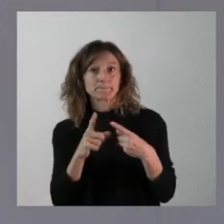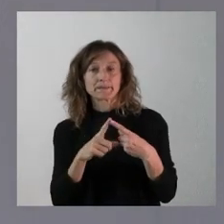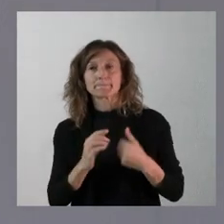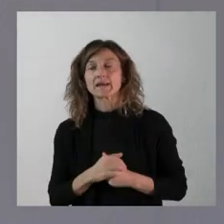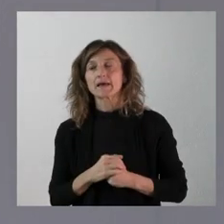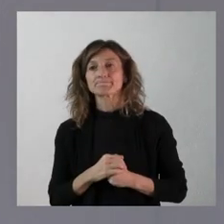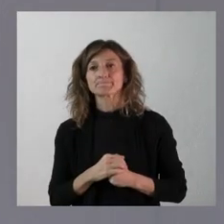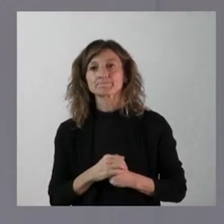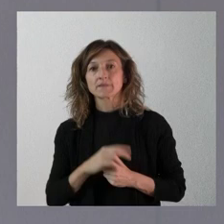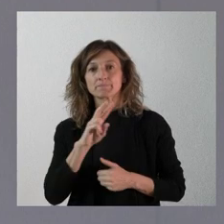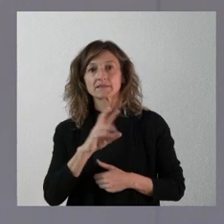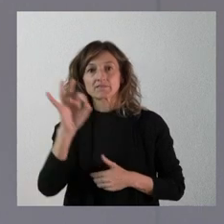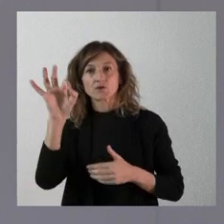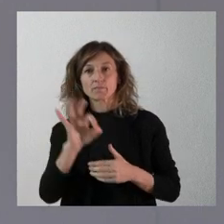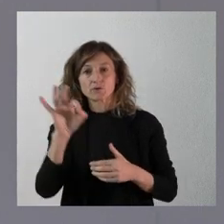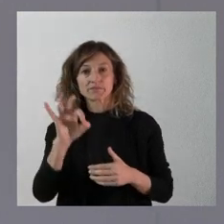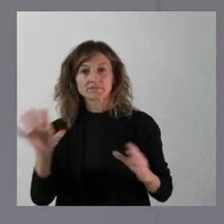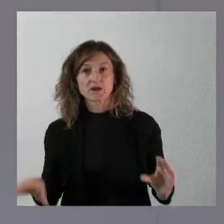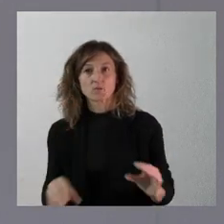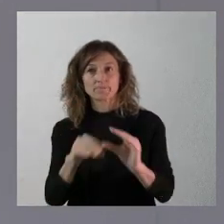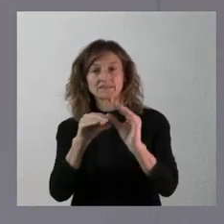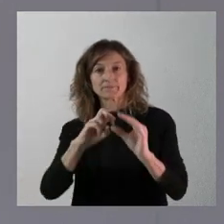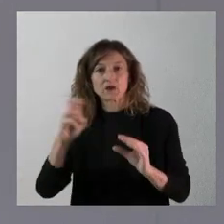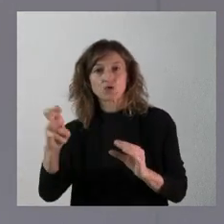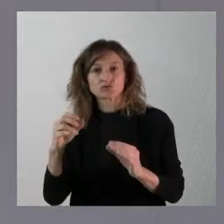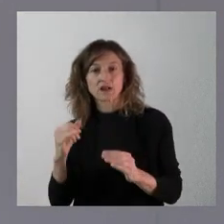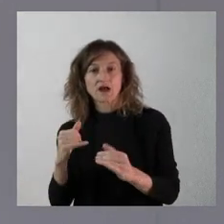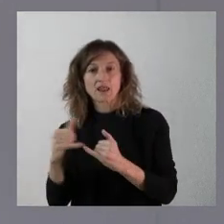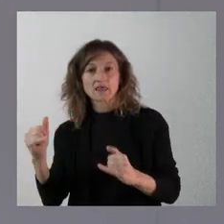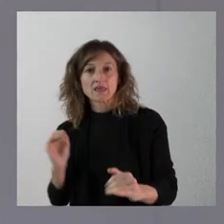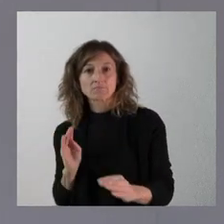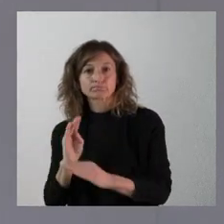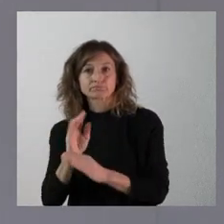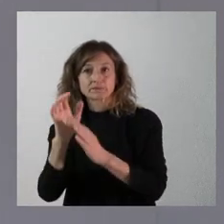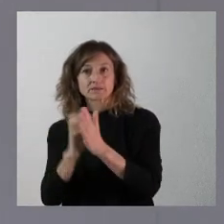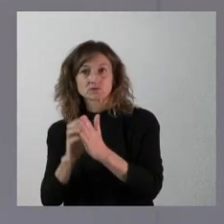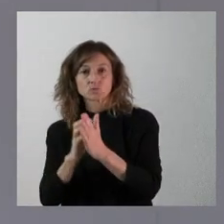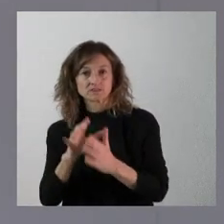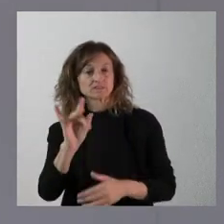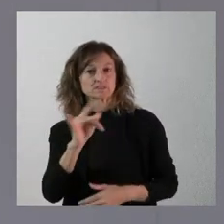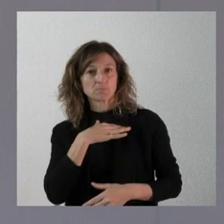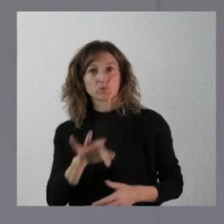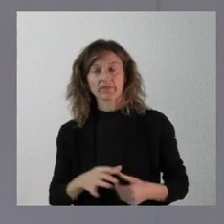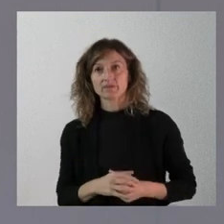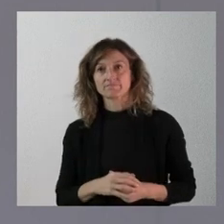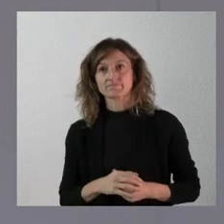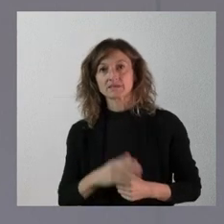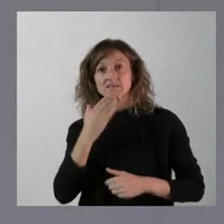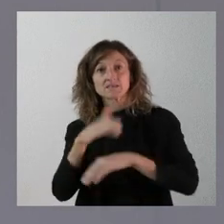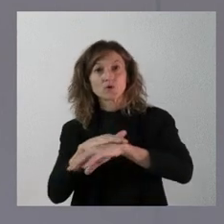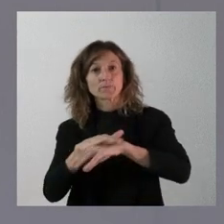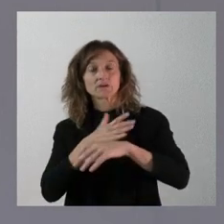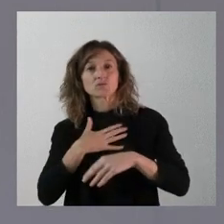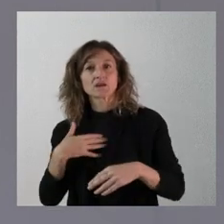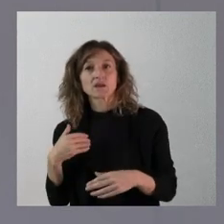si este 25% es compatible con cualquier otra línea que quiera poner de descuento luego en España sí lo es si el gobierno decide